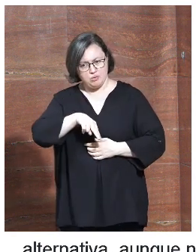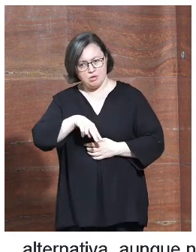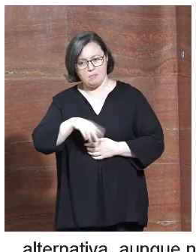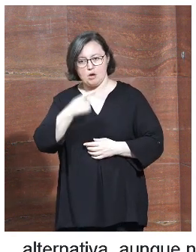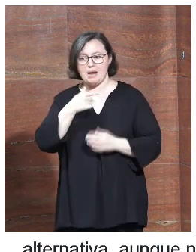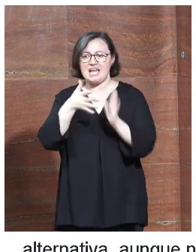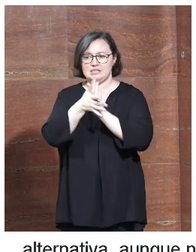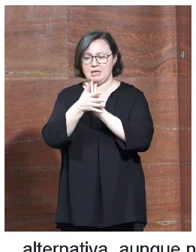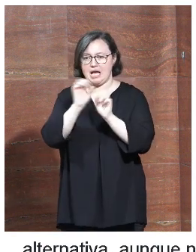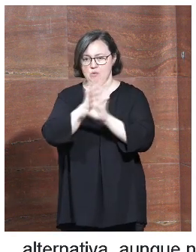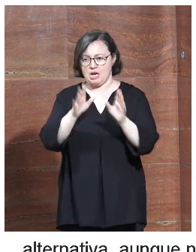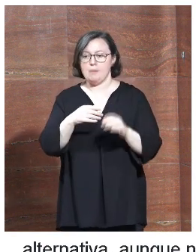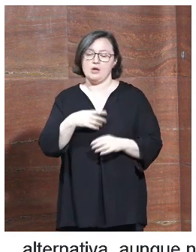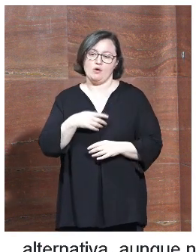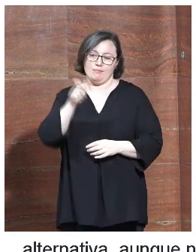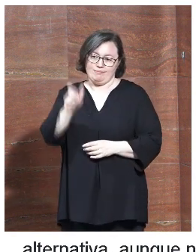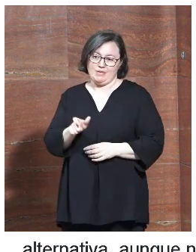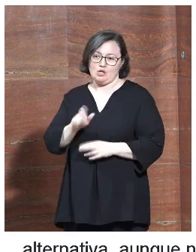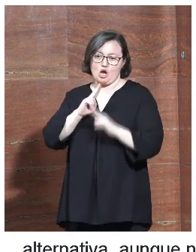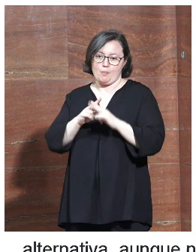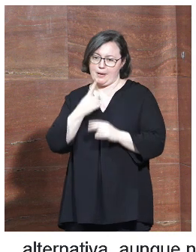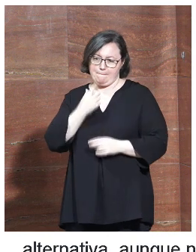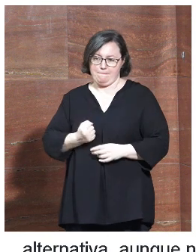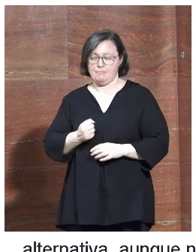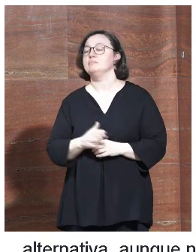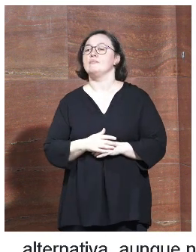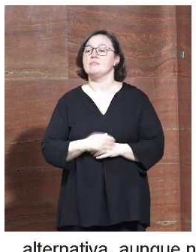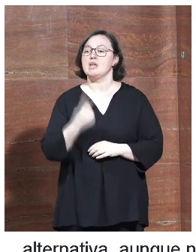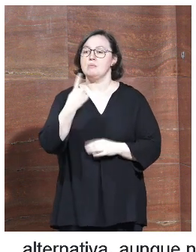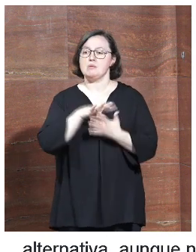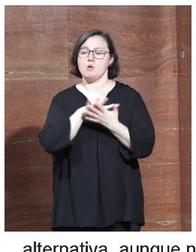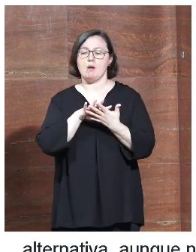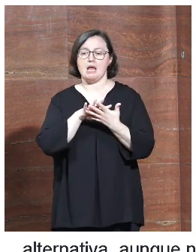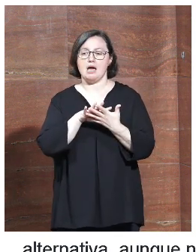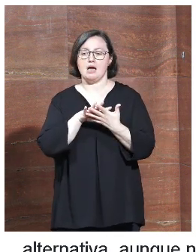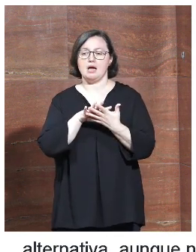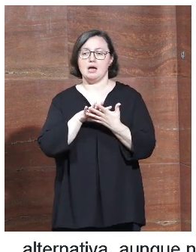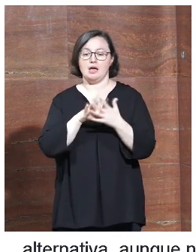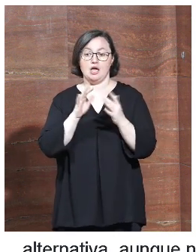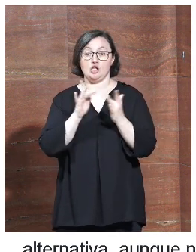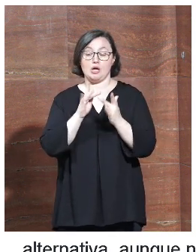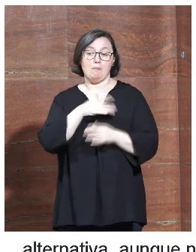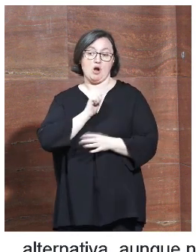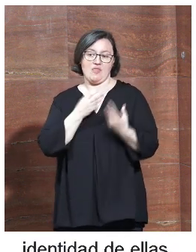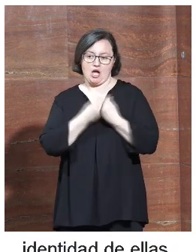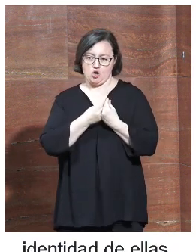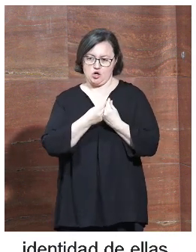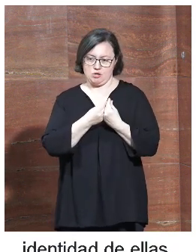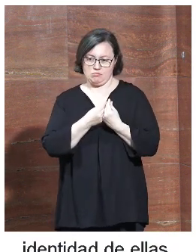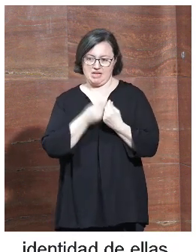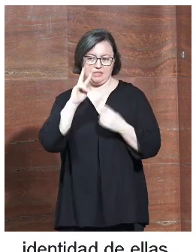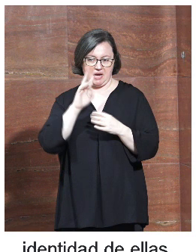para salvaguardar la identidad de ellas. El primero tiene que ver con la relación con las fuerzas y cuerpos de seguridad del